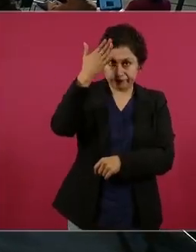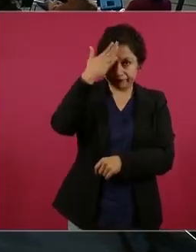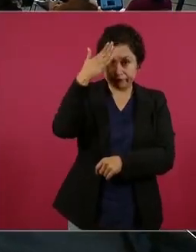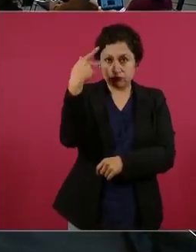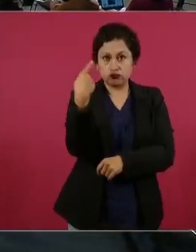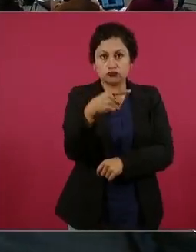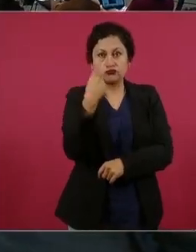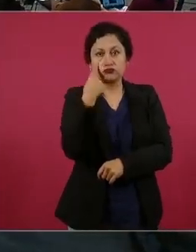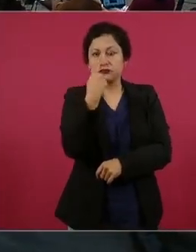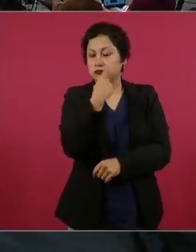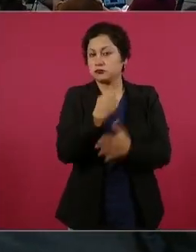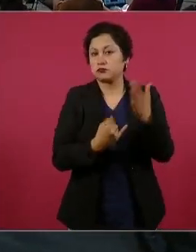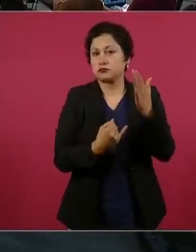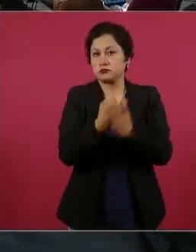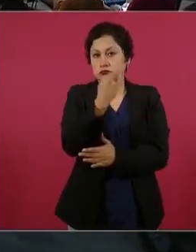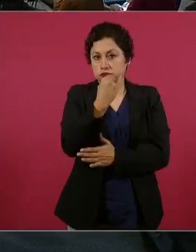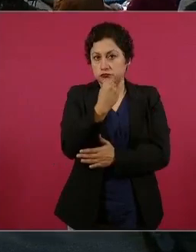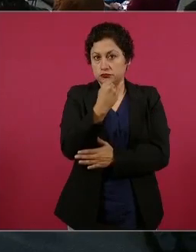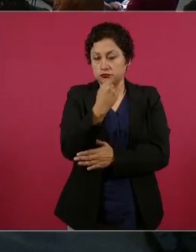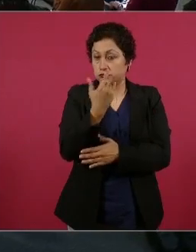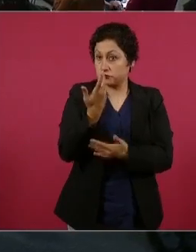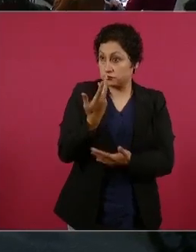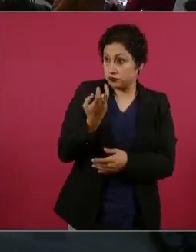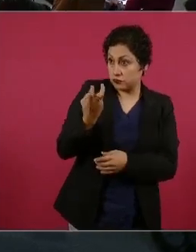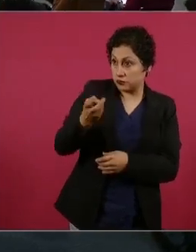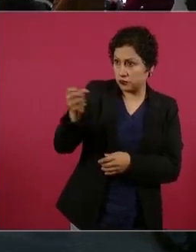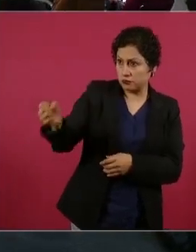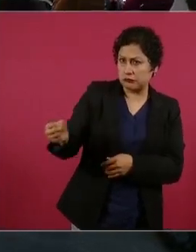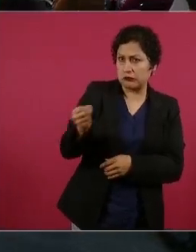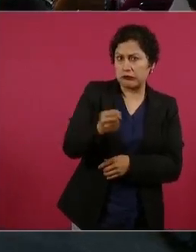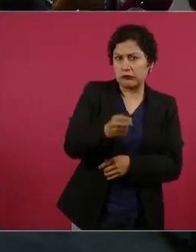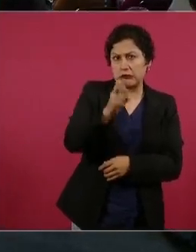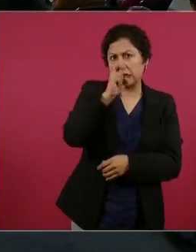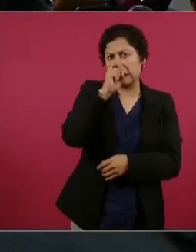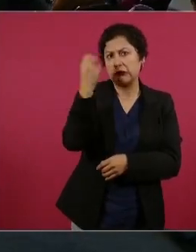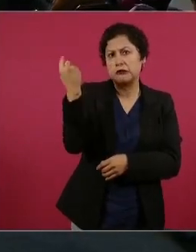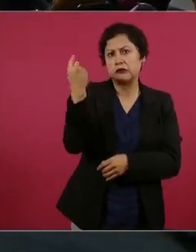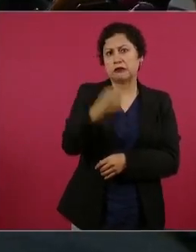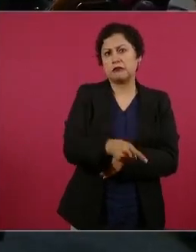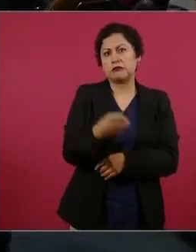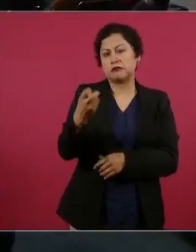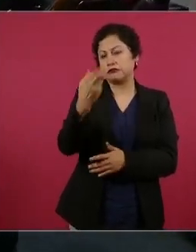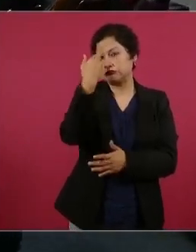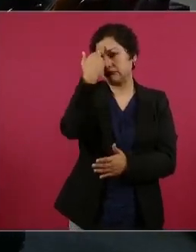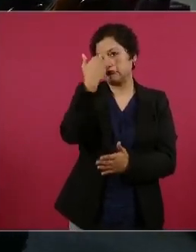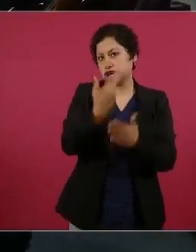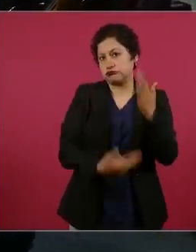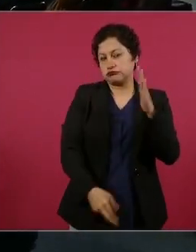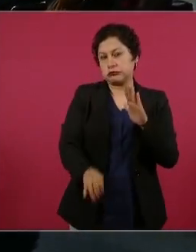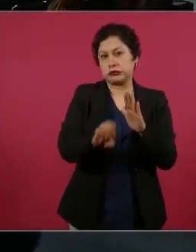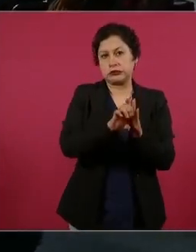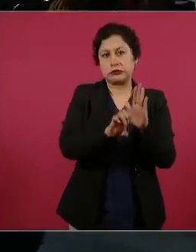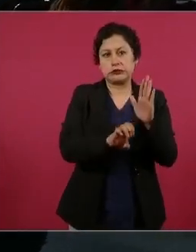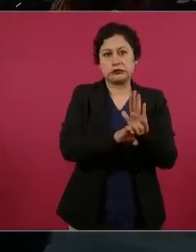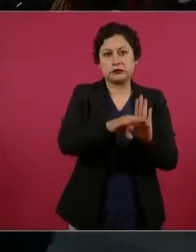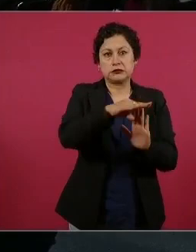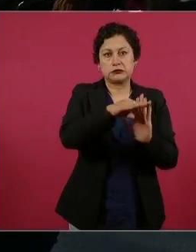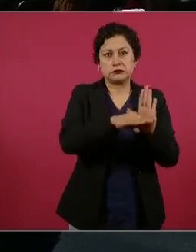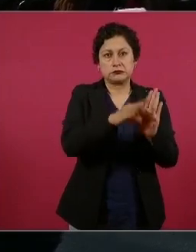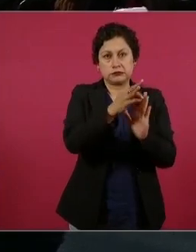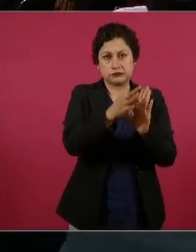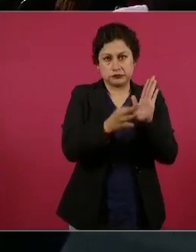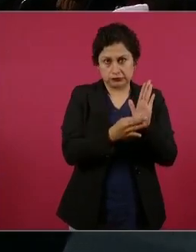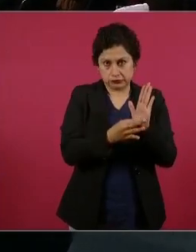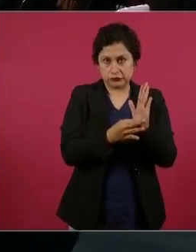Ilegalmente está violando los estatutos ya, que ya inició